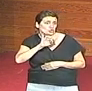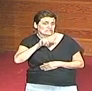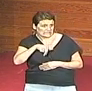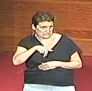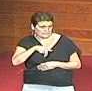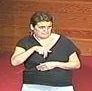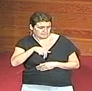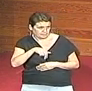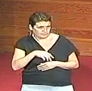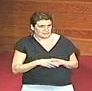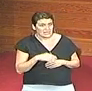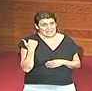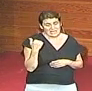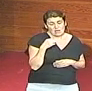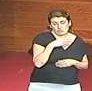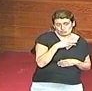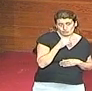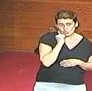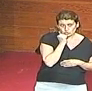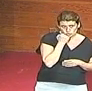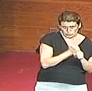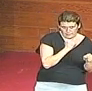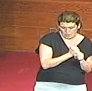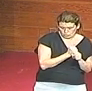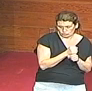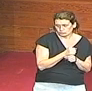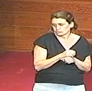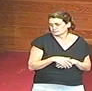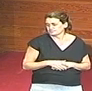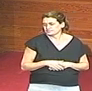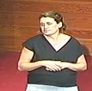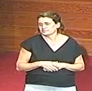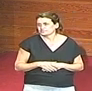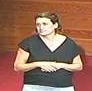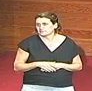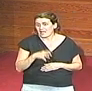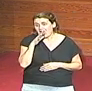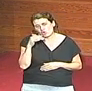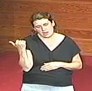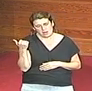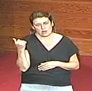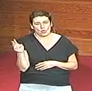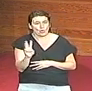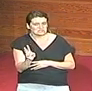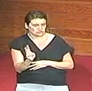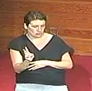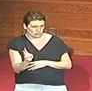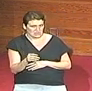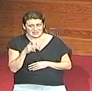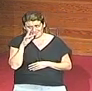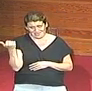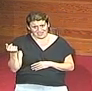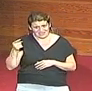2007 y 2013. Investigó también para la agencia Reuters. Ahora está en el Washington Post. Y pasó más de